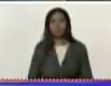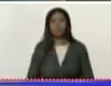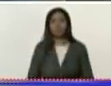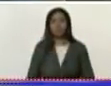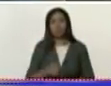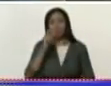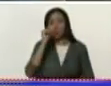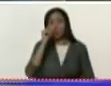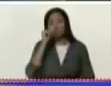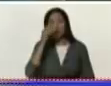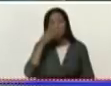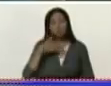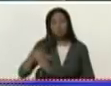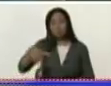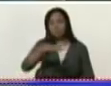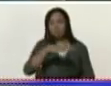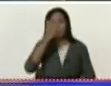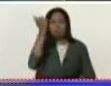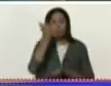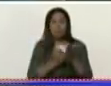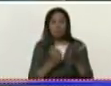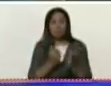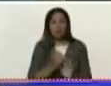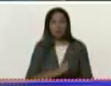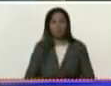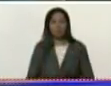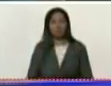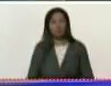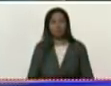muchacho del pueblo, asesinado